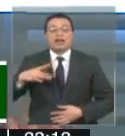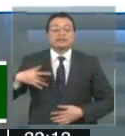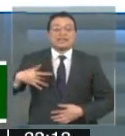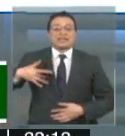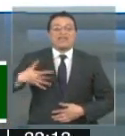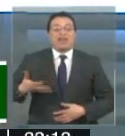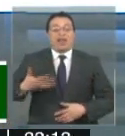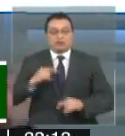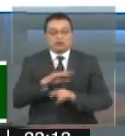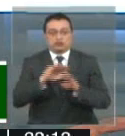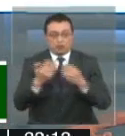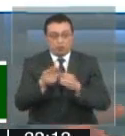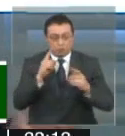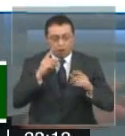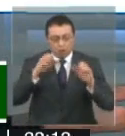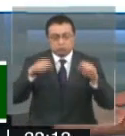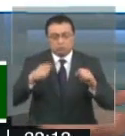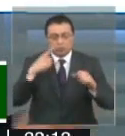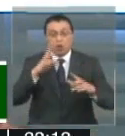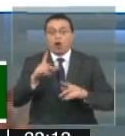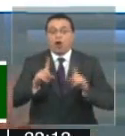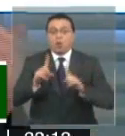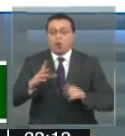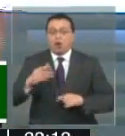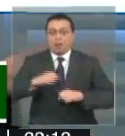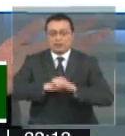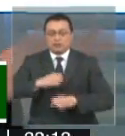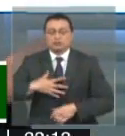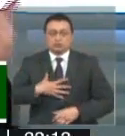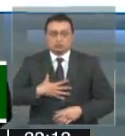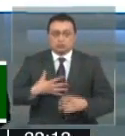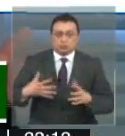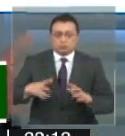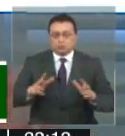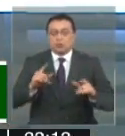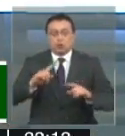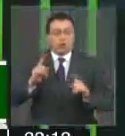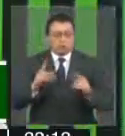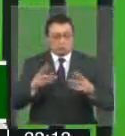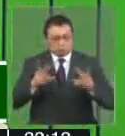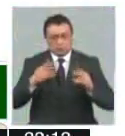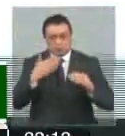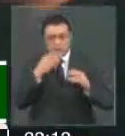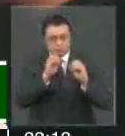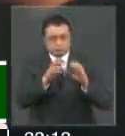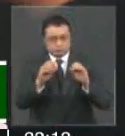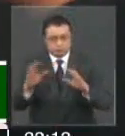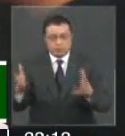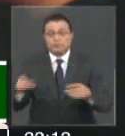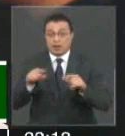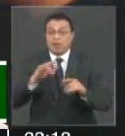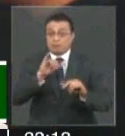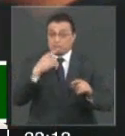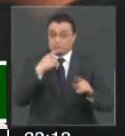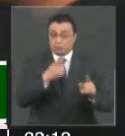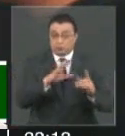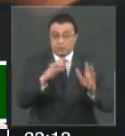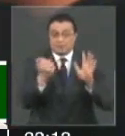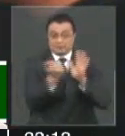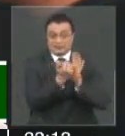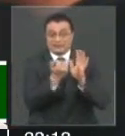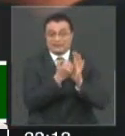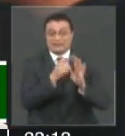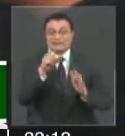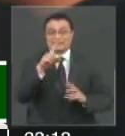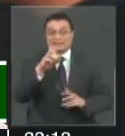conocimiento. Yo creo que hay algunos que le tienen un poco susto y otros lo han ido tomando y nuestra tarea siempre ha sido sensibilizar. Llama a preguntar de las tareas y de los sellos que tienen también para los